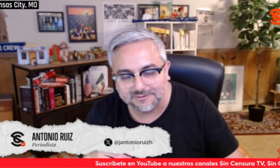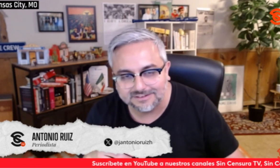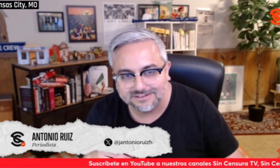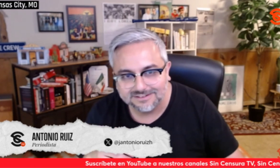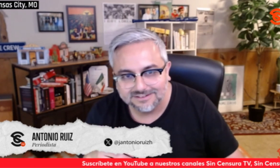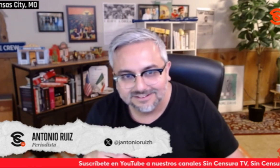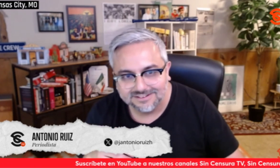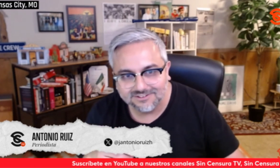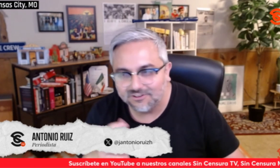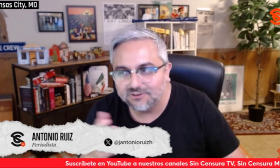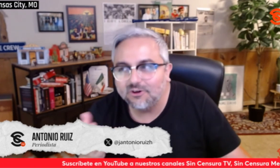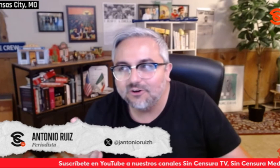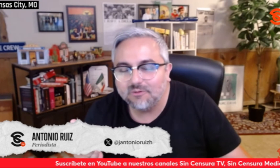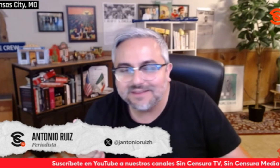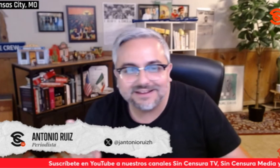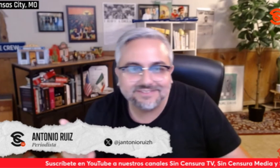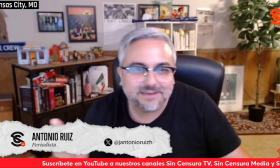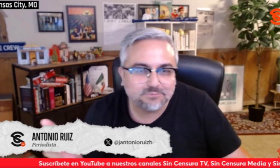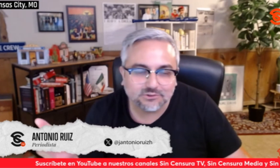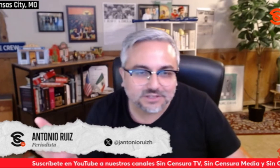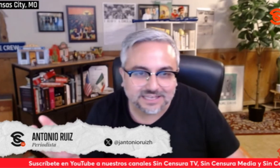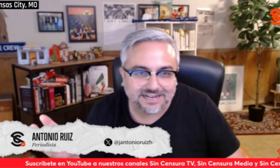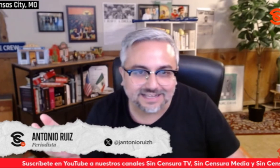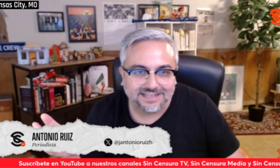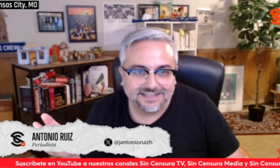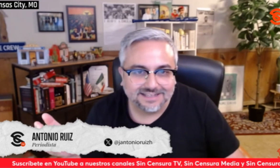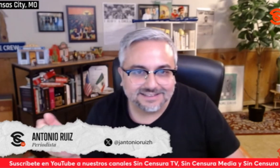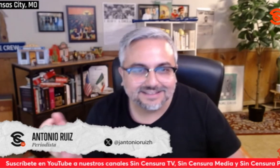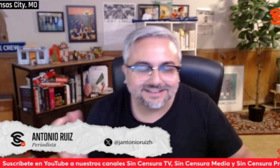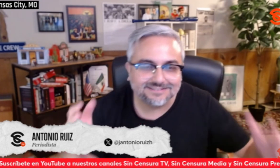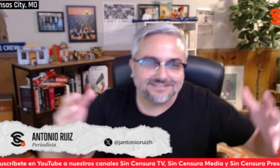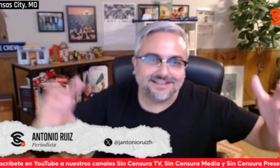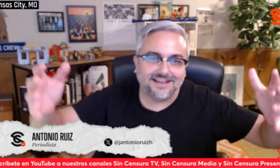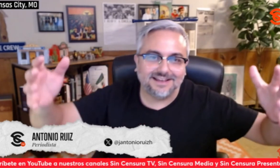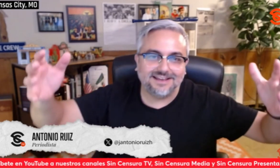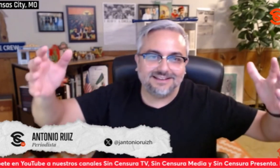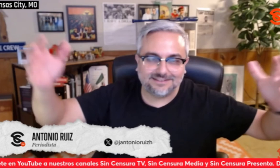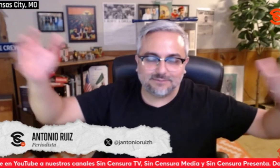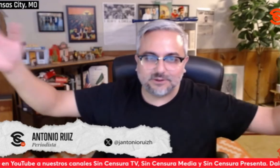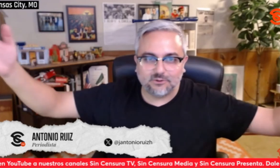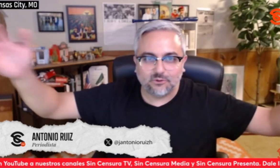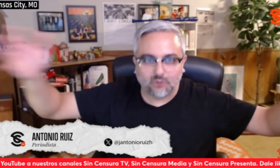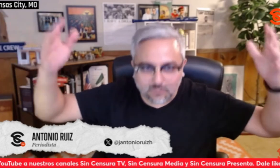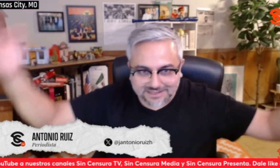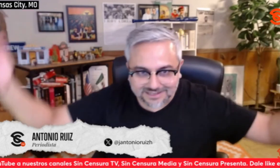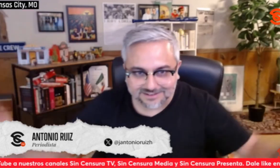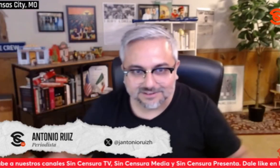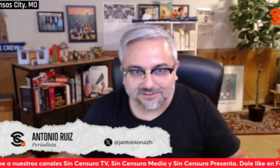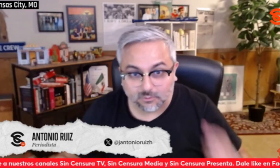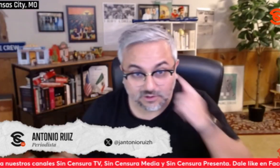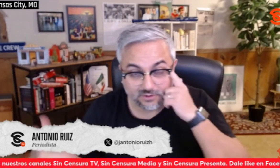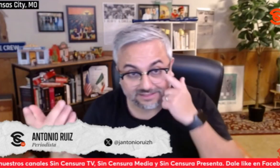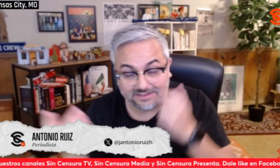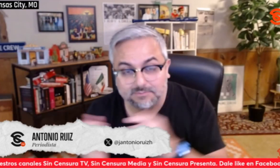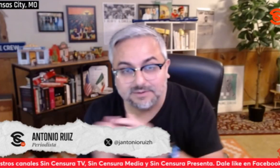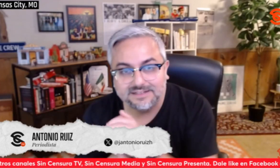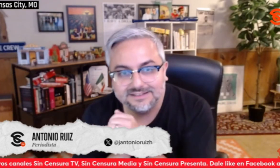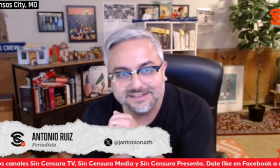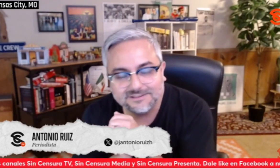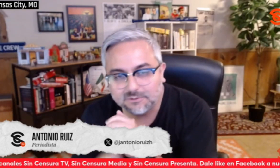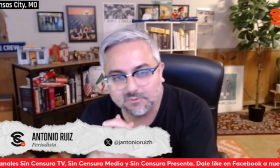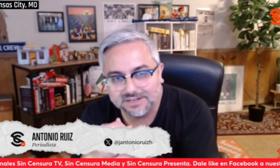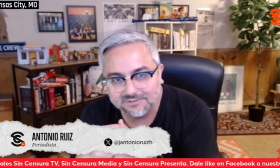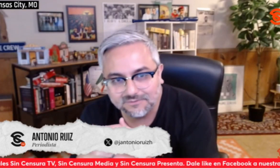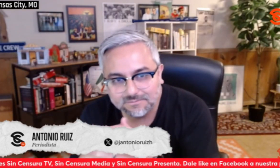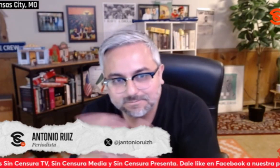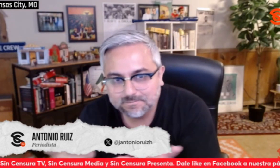Moreno. No va a dar tiempo siquiera de que exista este periodo doble, o bueno, ahora triple, de